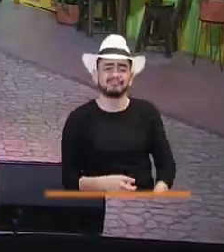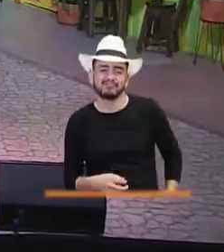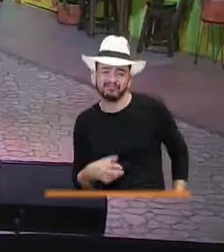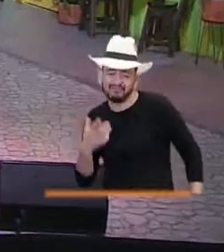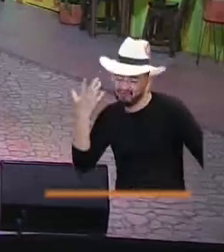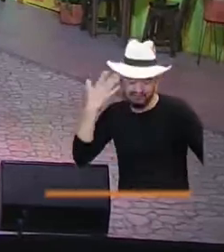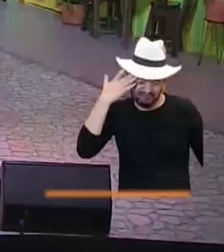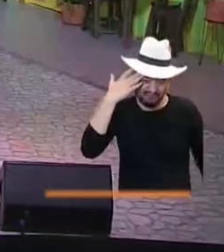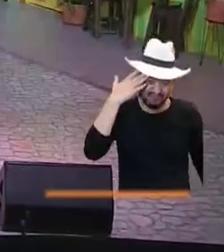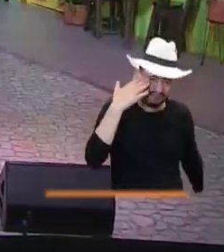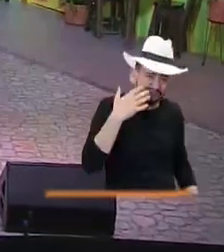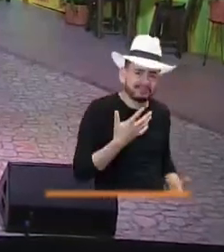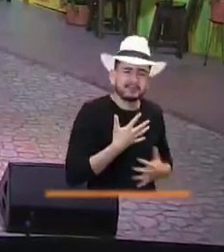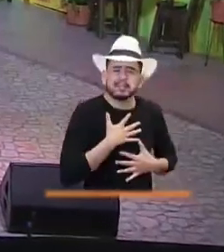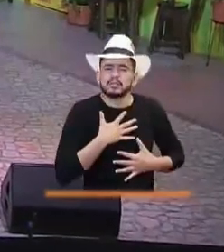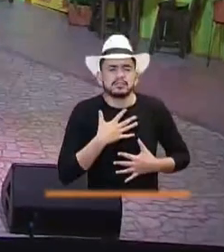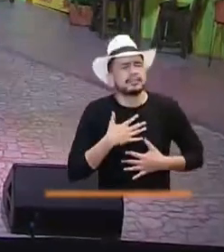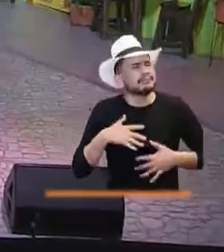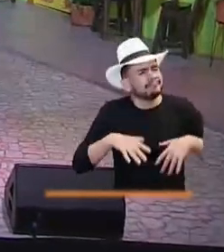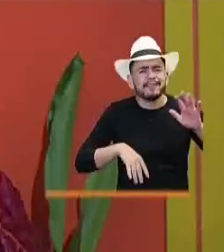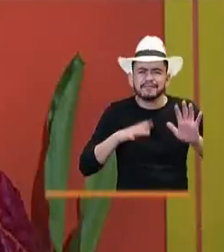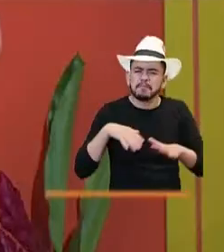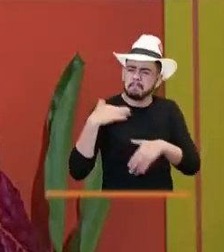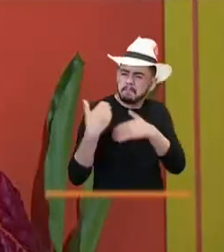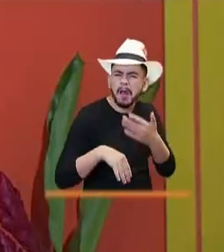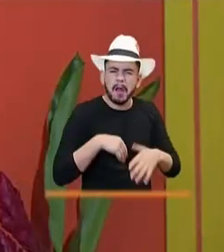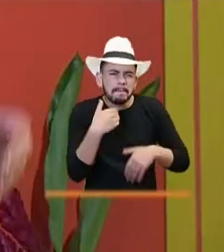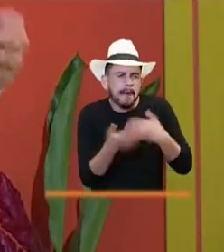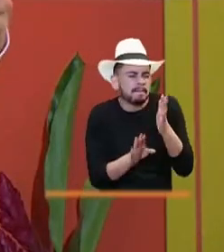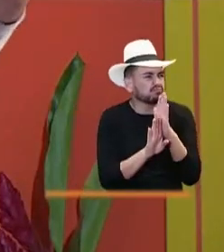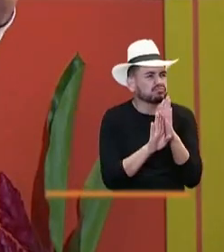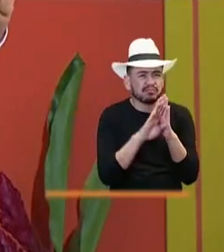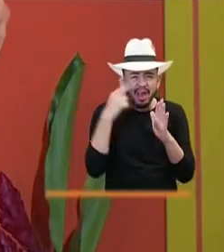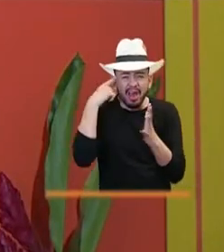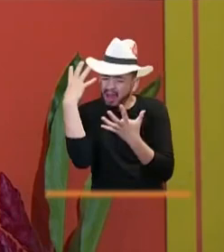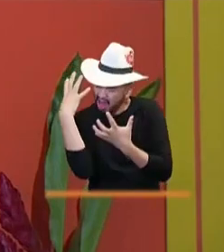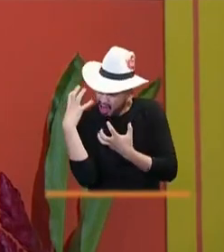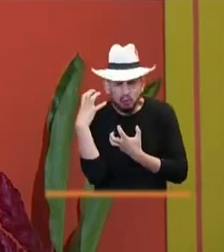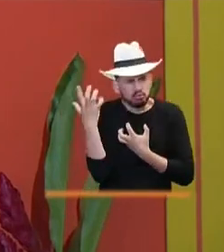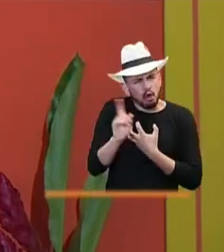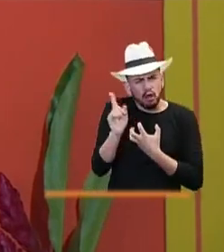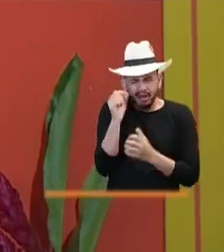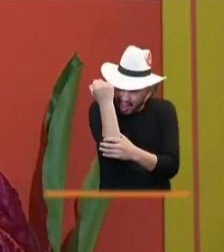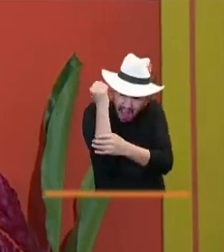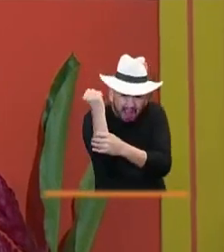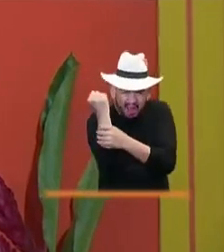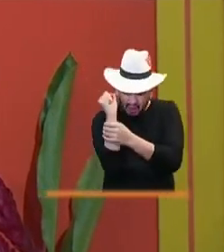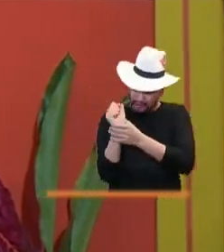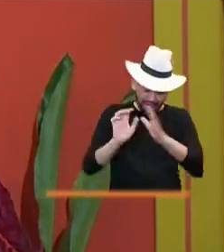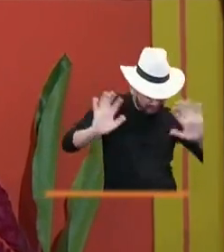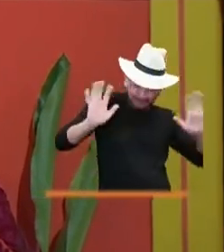Siempre voy para adelante porque yo no retrocedo. También yo